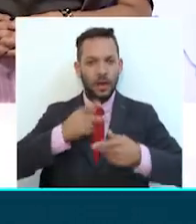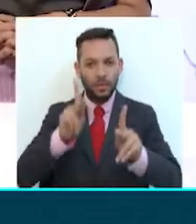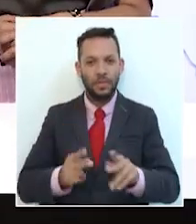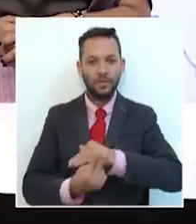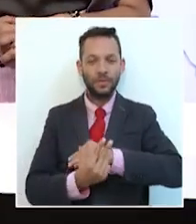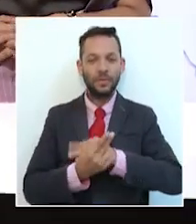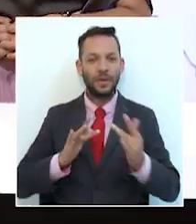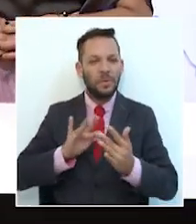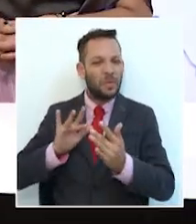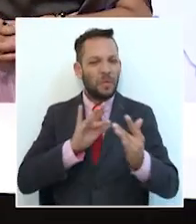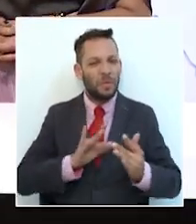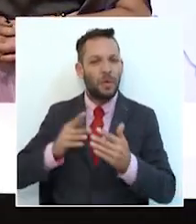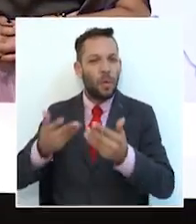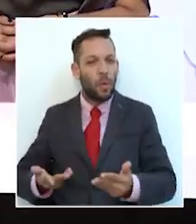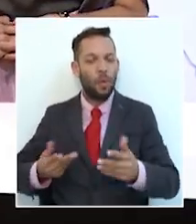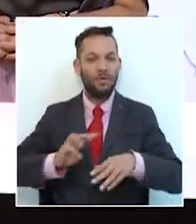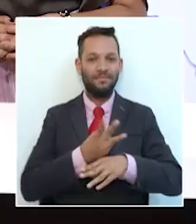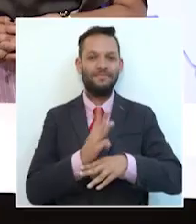nuestros televidentes que nos siguen en